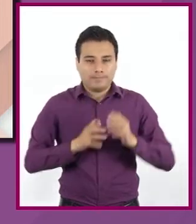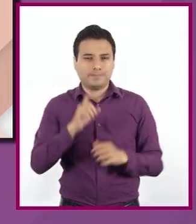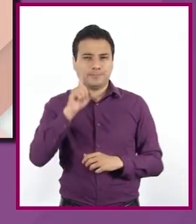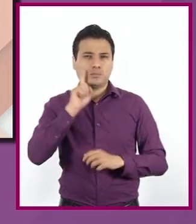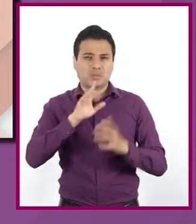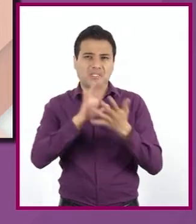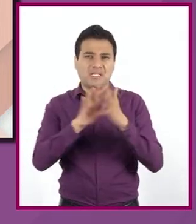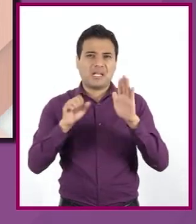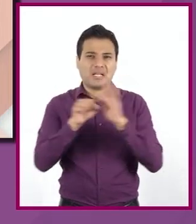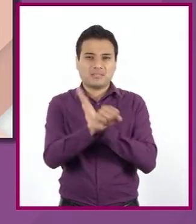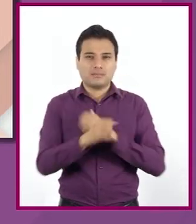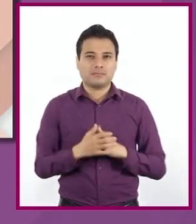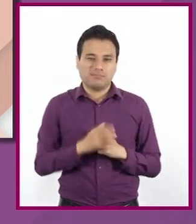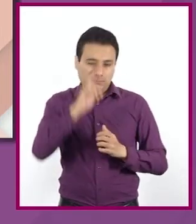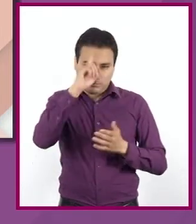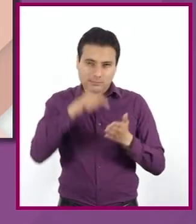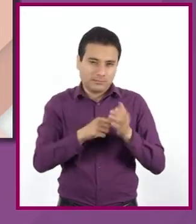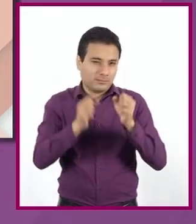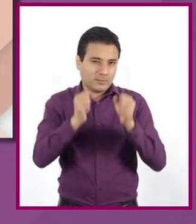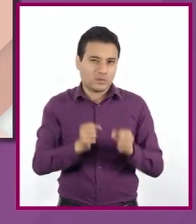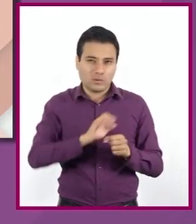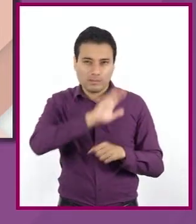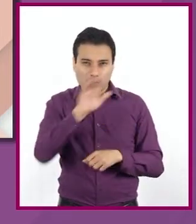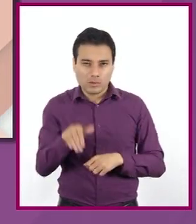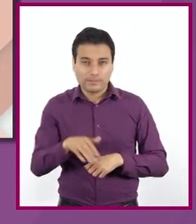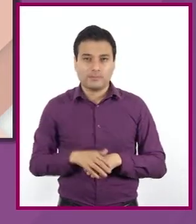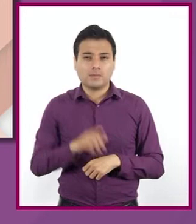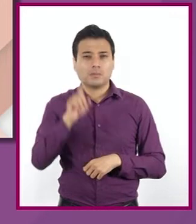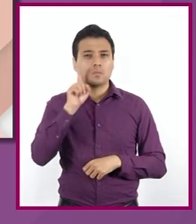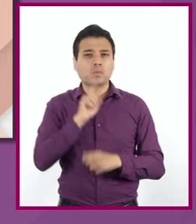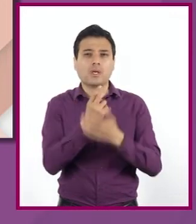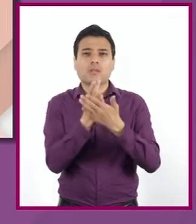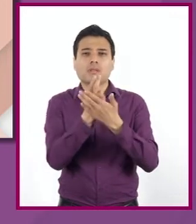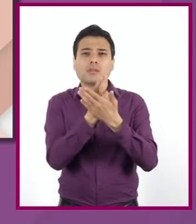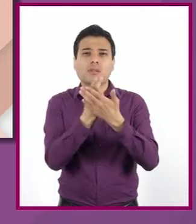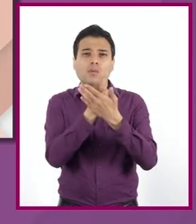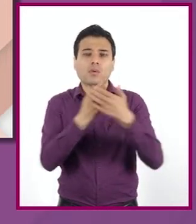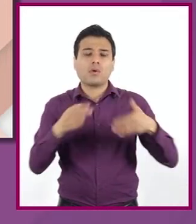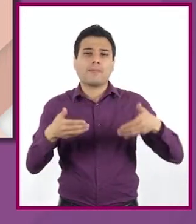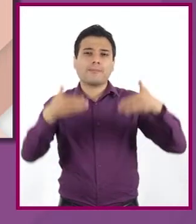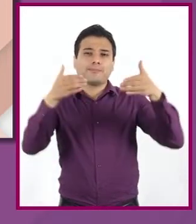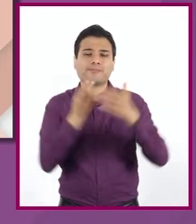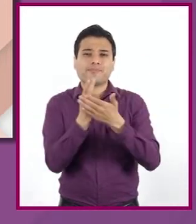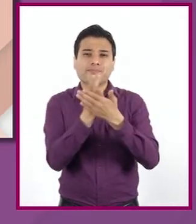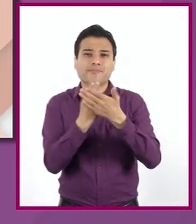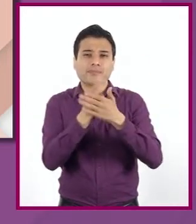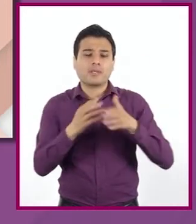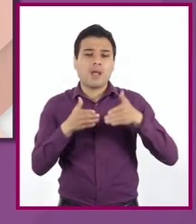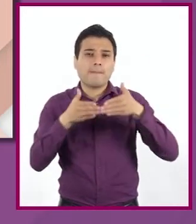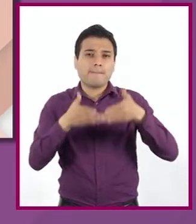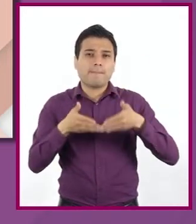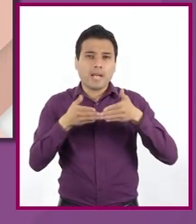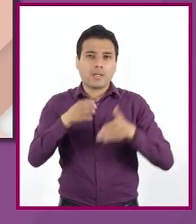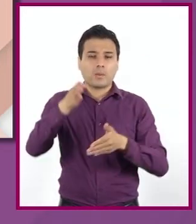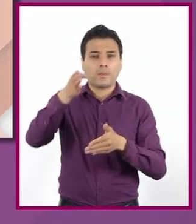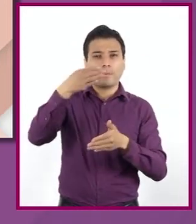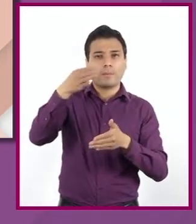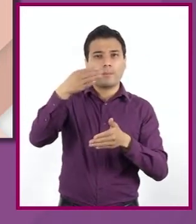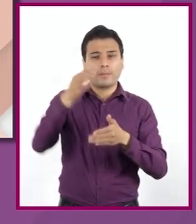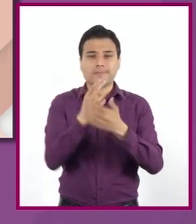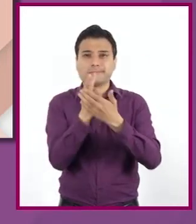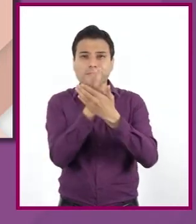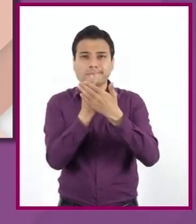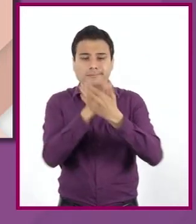y parece que no hay esperanza para ella, pinta sobre la pared de su celda un barco, con las velas desplegadas.